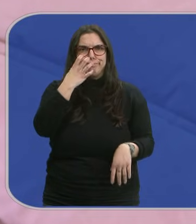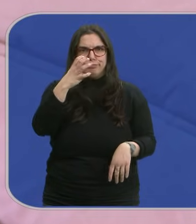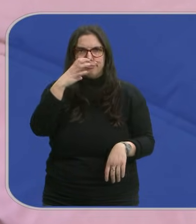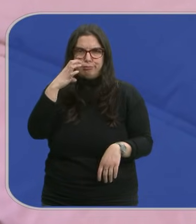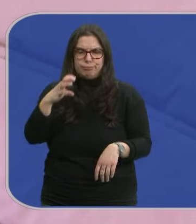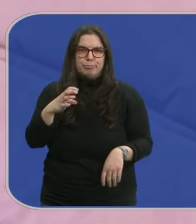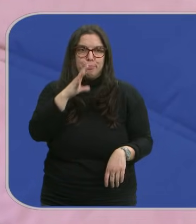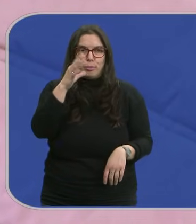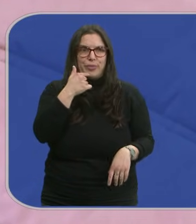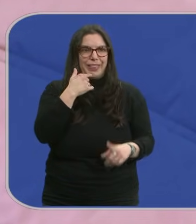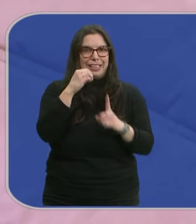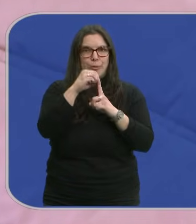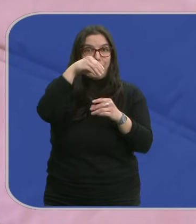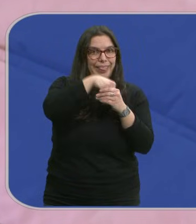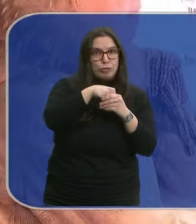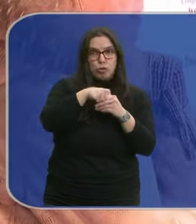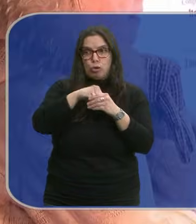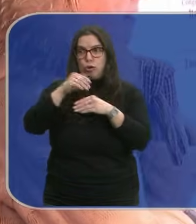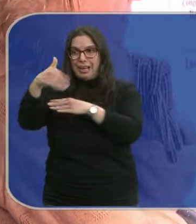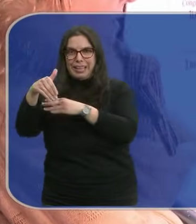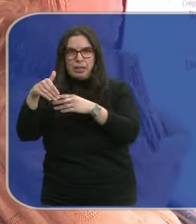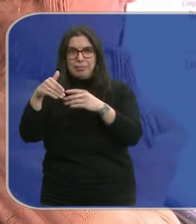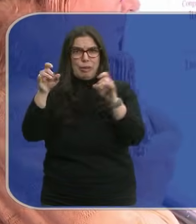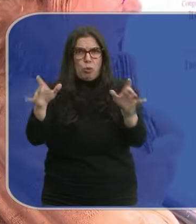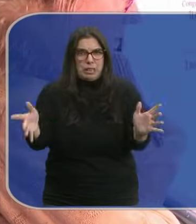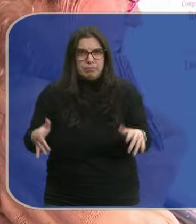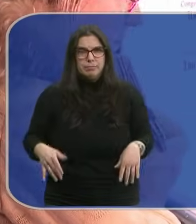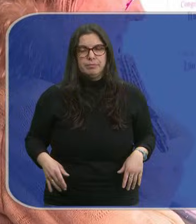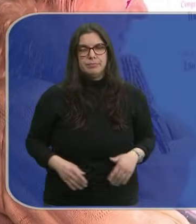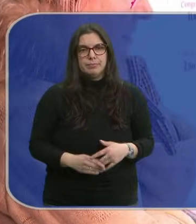en las últimas horas, porque la temperatura dentro y fuera prácticamente no varía.